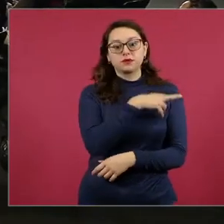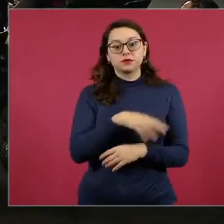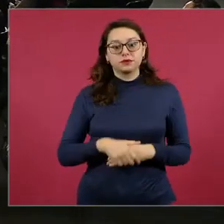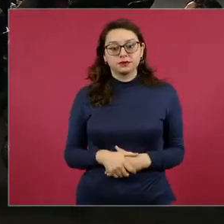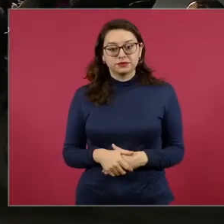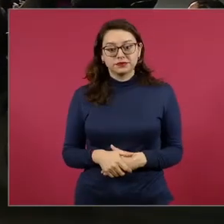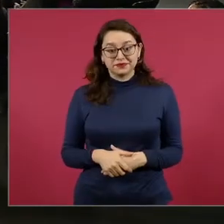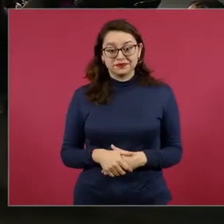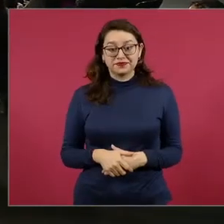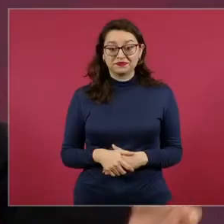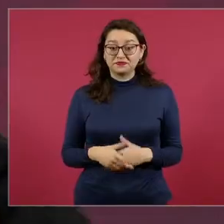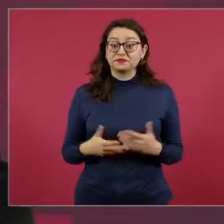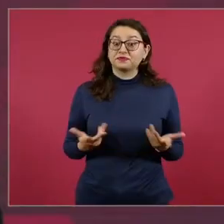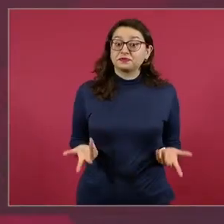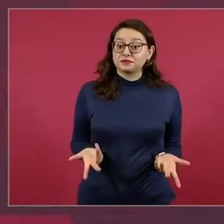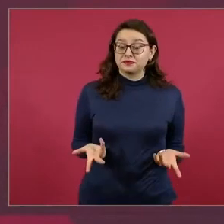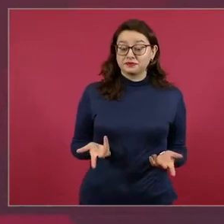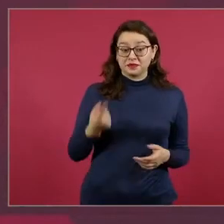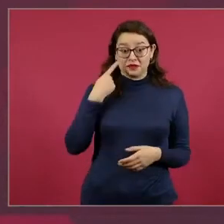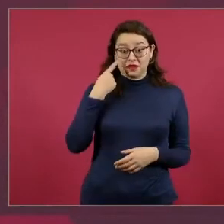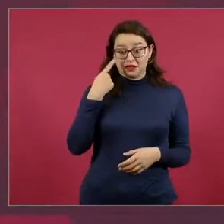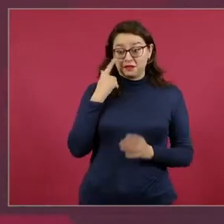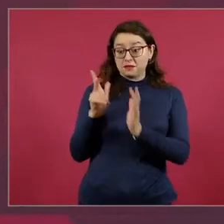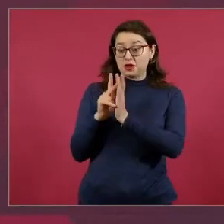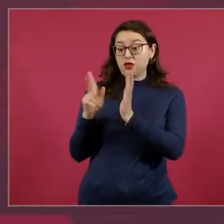se convierte en constructor